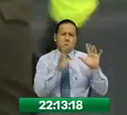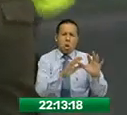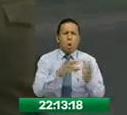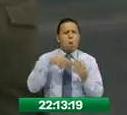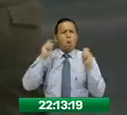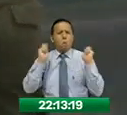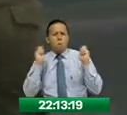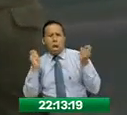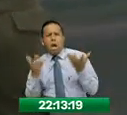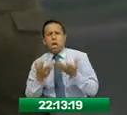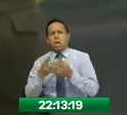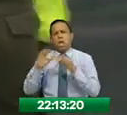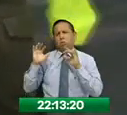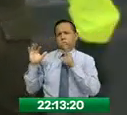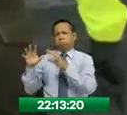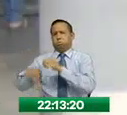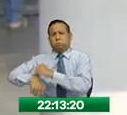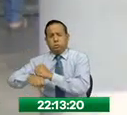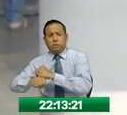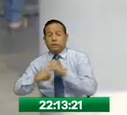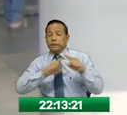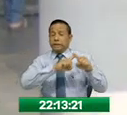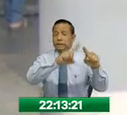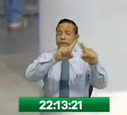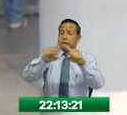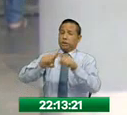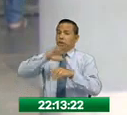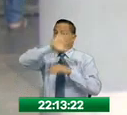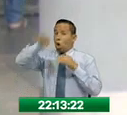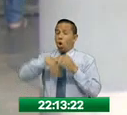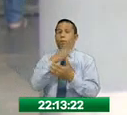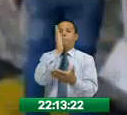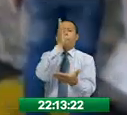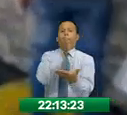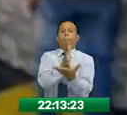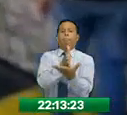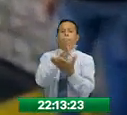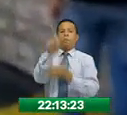restricciones constitucionales de cumplimiento obligatorio. En Quito informó Iván Casamen.